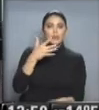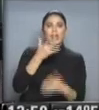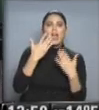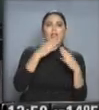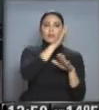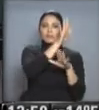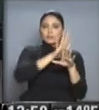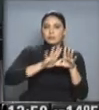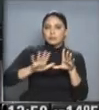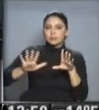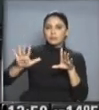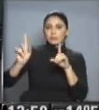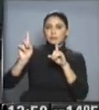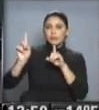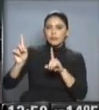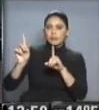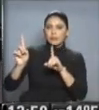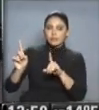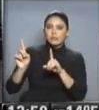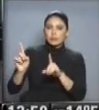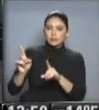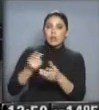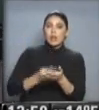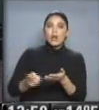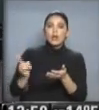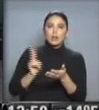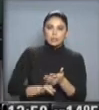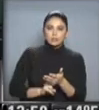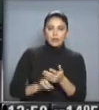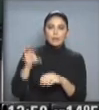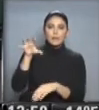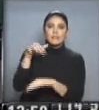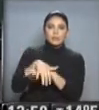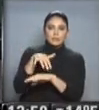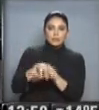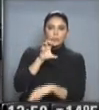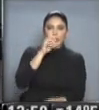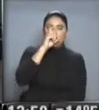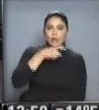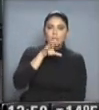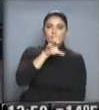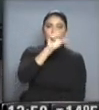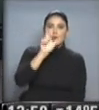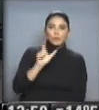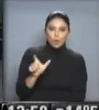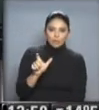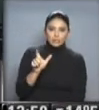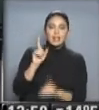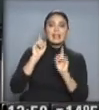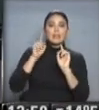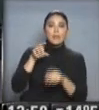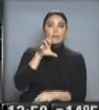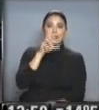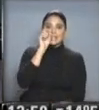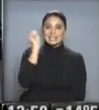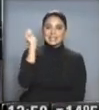sistema frontal que permanece aquí semiestacionario otra vez origina en Misiones, norte de Corrientes, Formosa. Incluso en